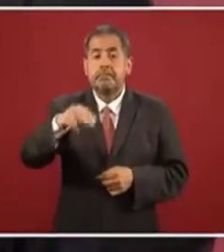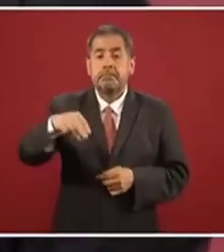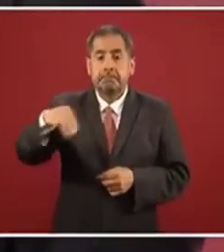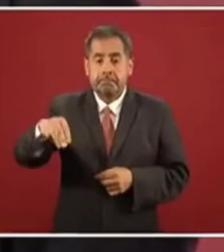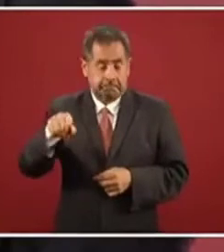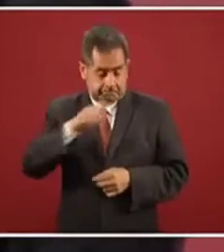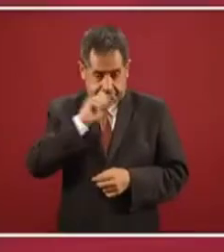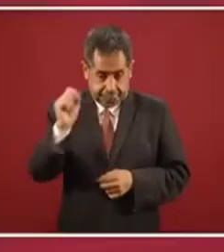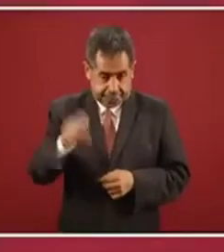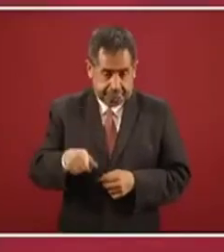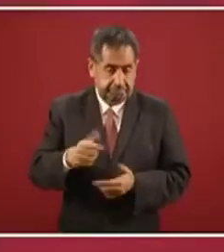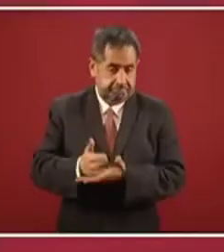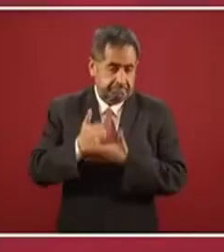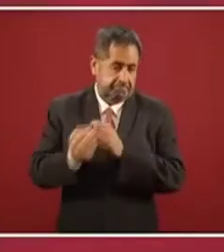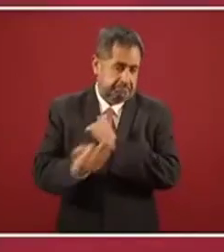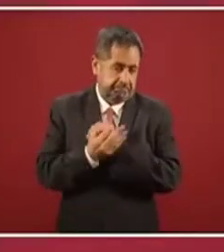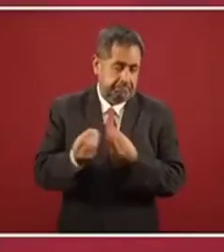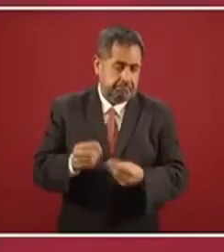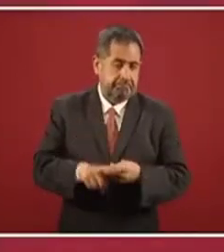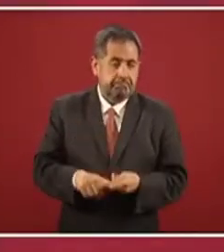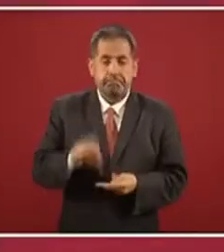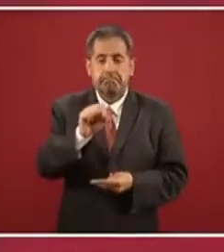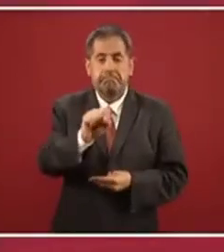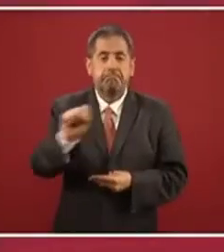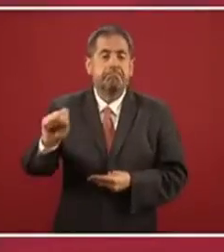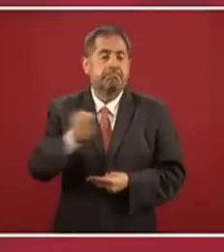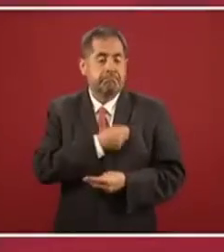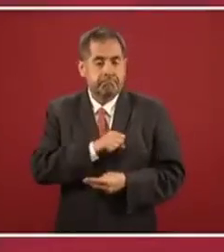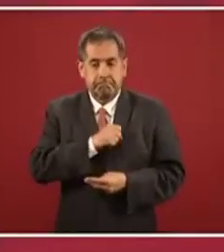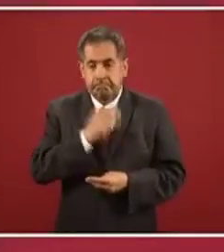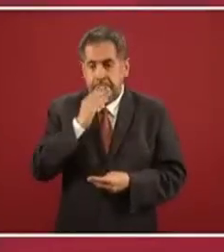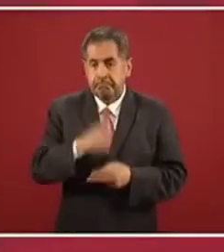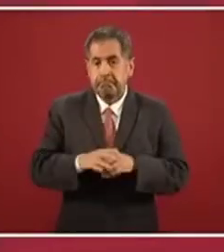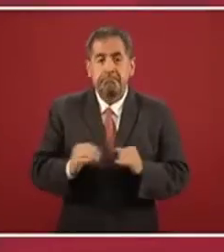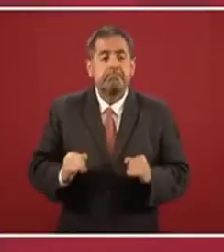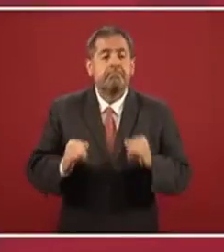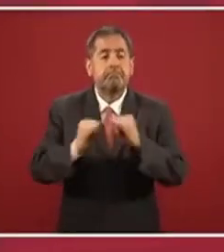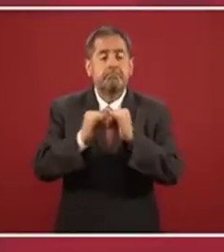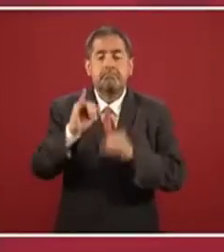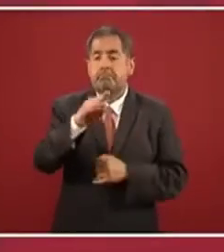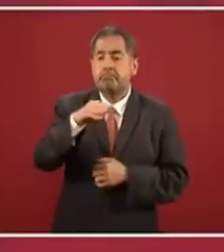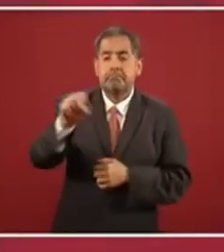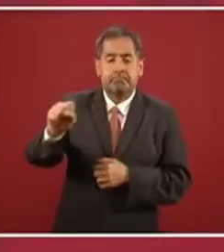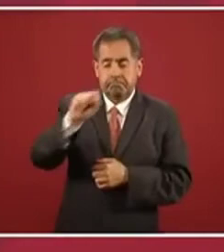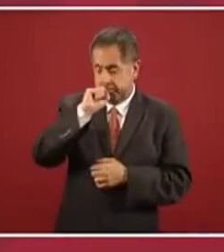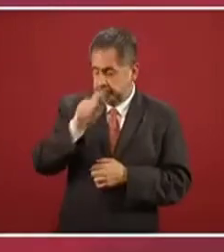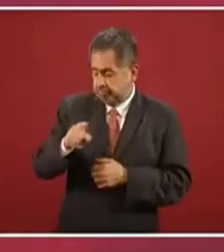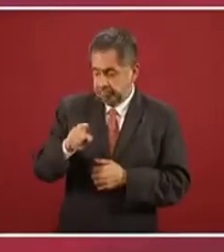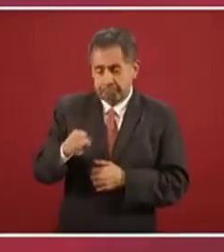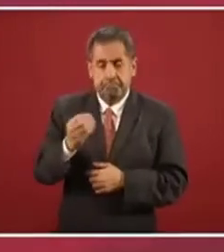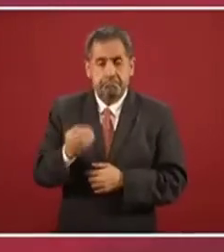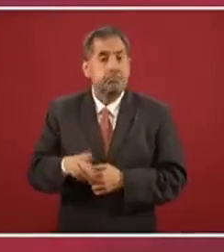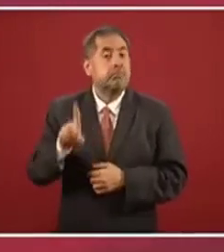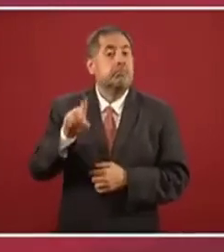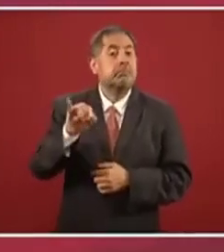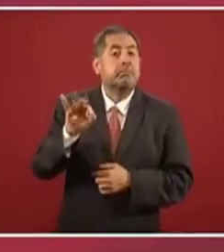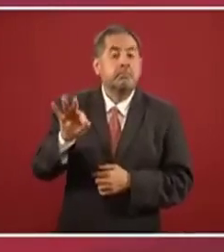de la Secretaría de Salud, del Instituto Mexicano del Seguro Social, del